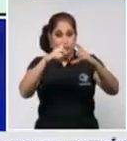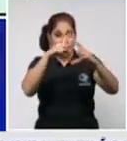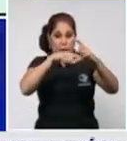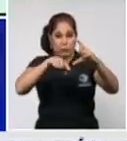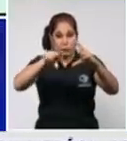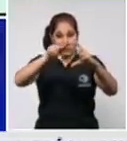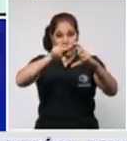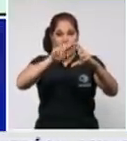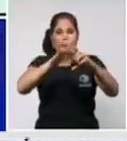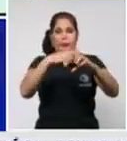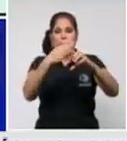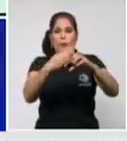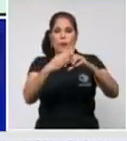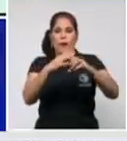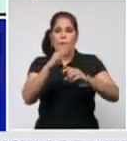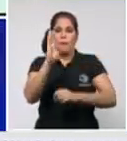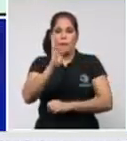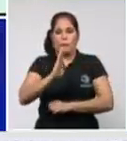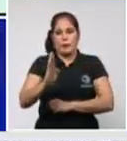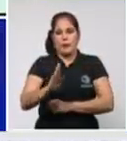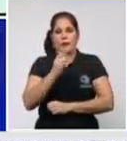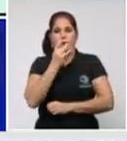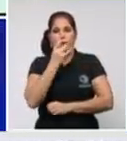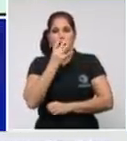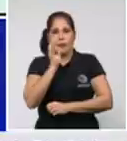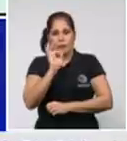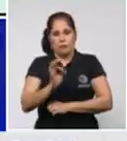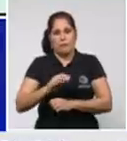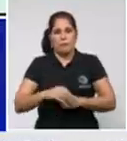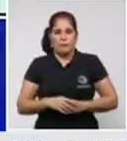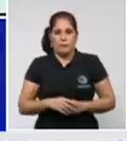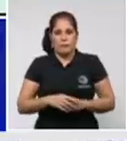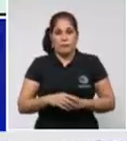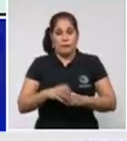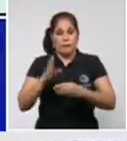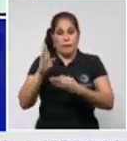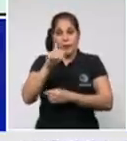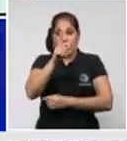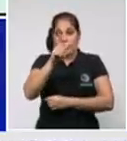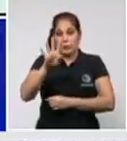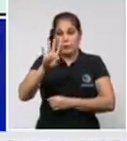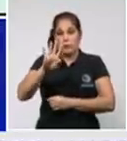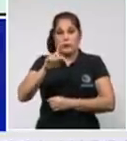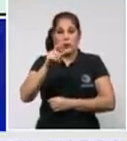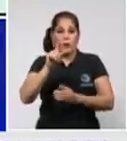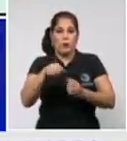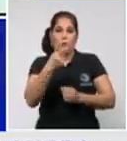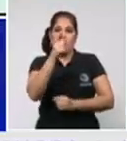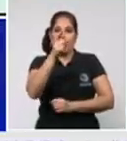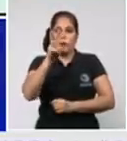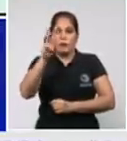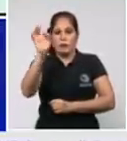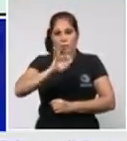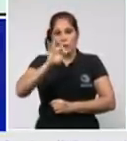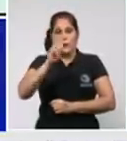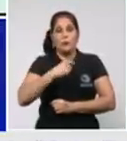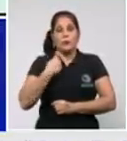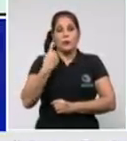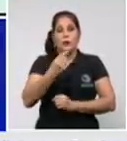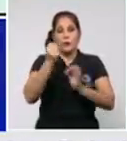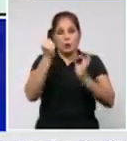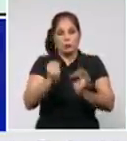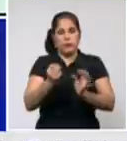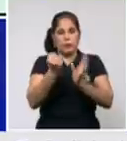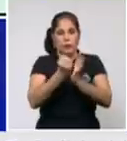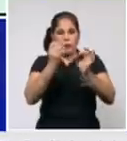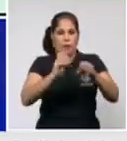está Brasil en verde, que es el 14,13% de todos los casos del mundo.